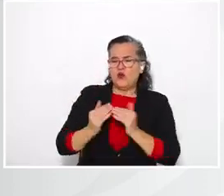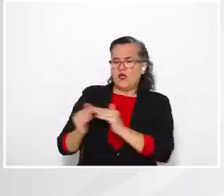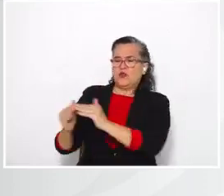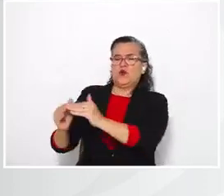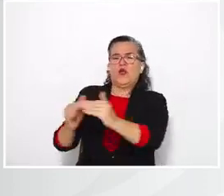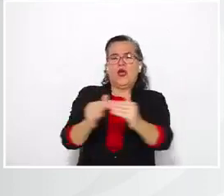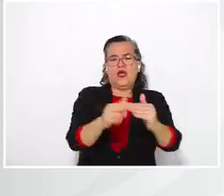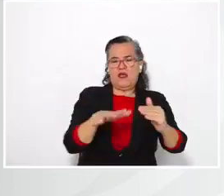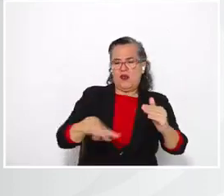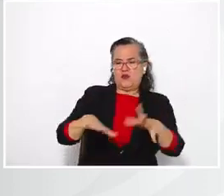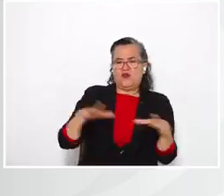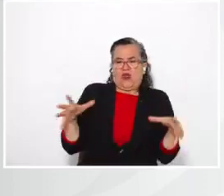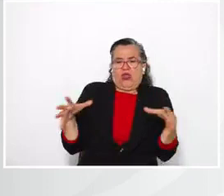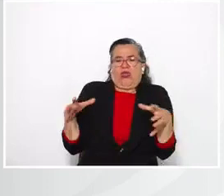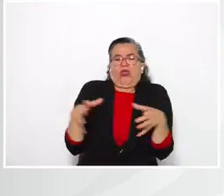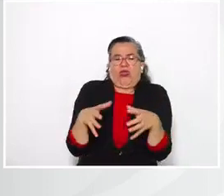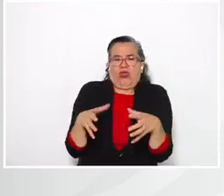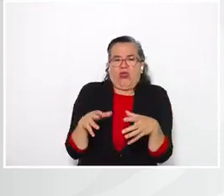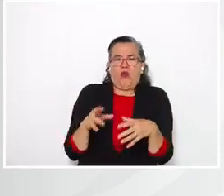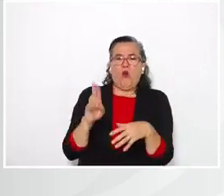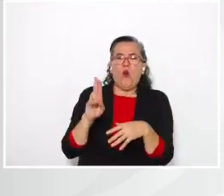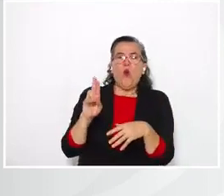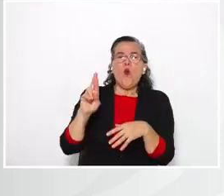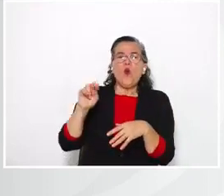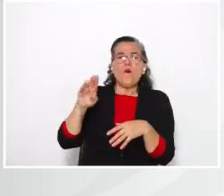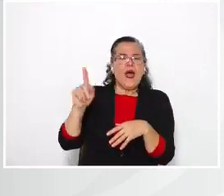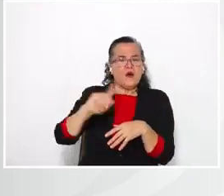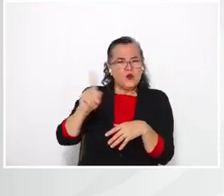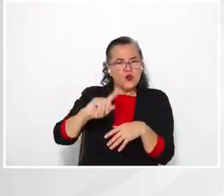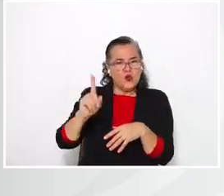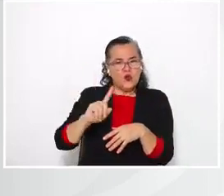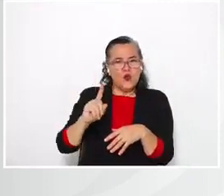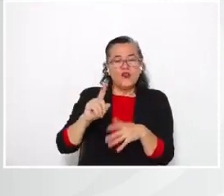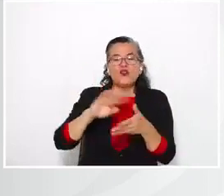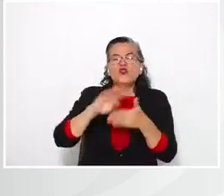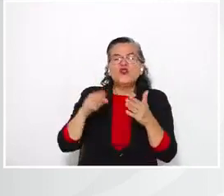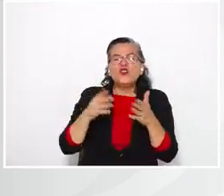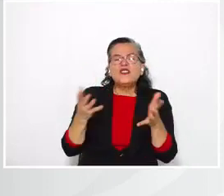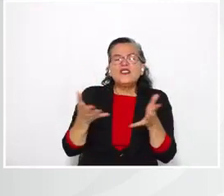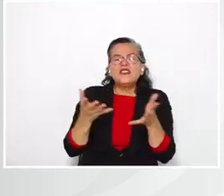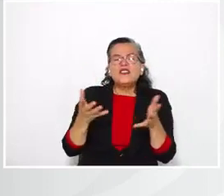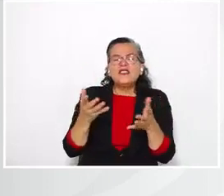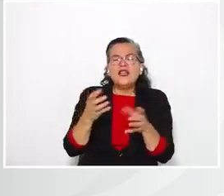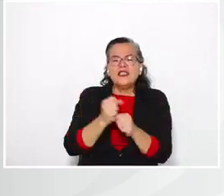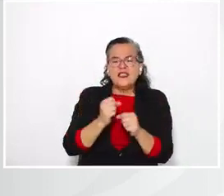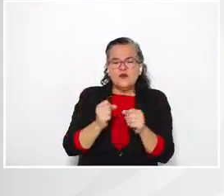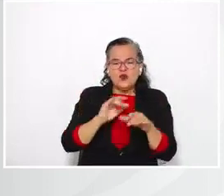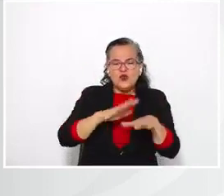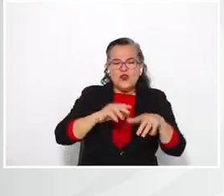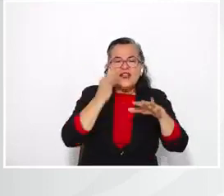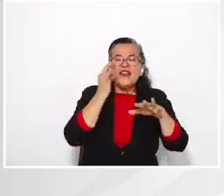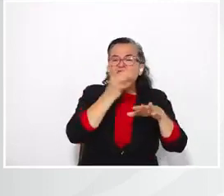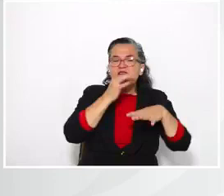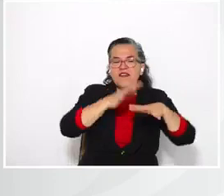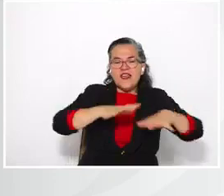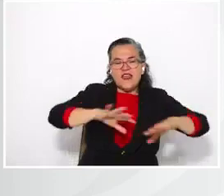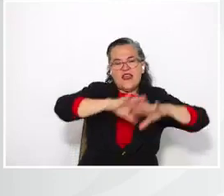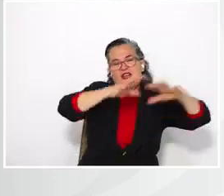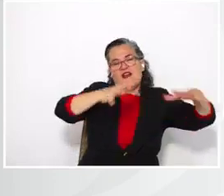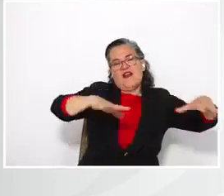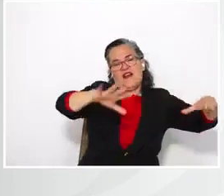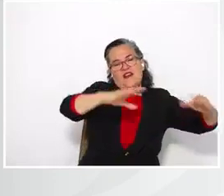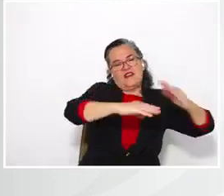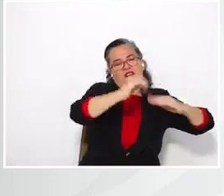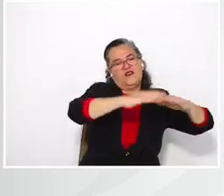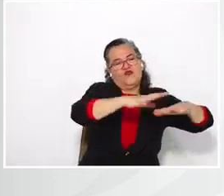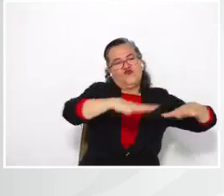nos volviéramos un lugar urbano, sino que la hicimos en medio de la finca esta que se construyó,